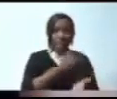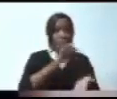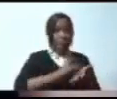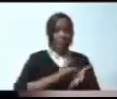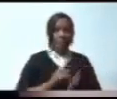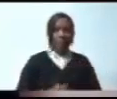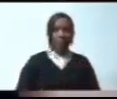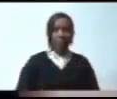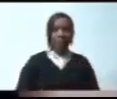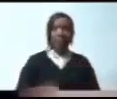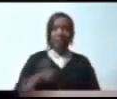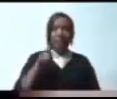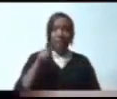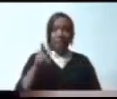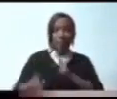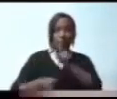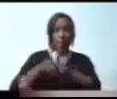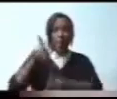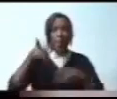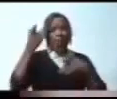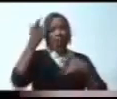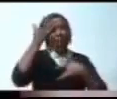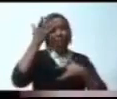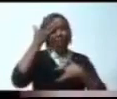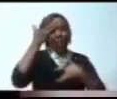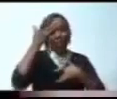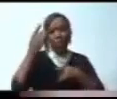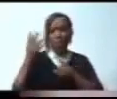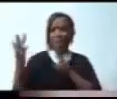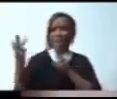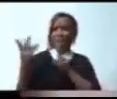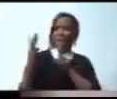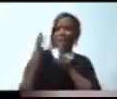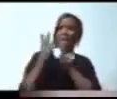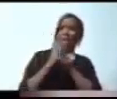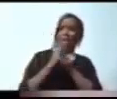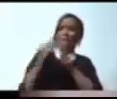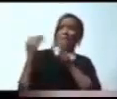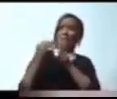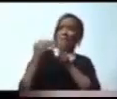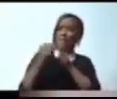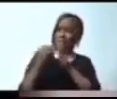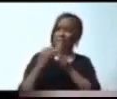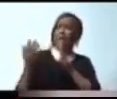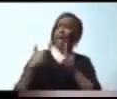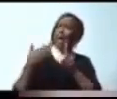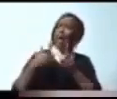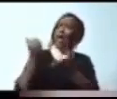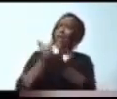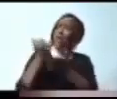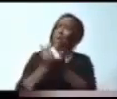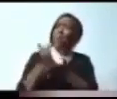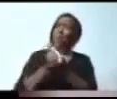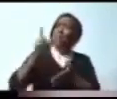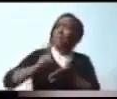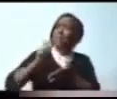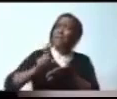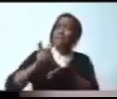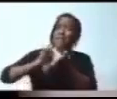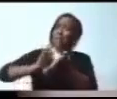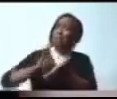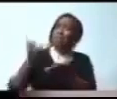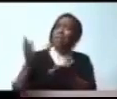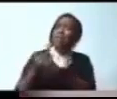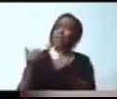en las redes, que se van a morir si no reciben tratamiento oportuno y continuo. Yo